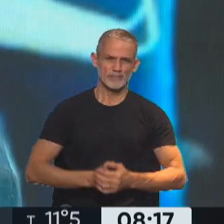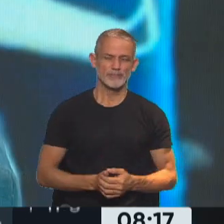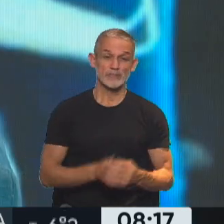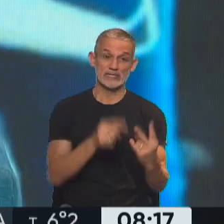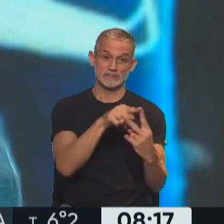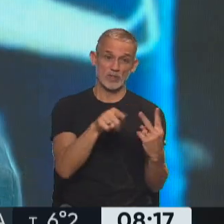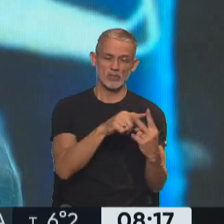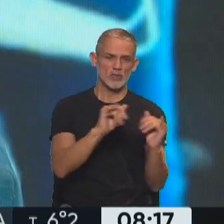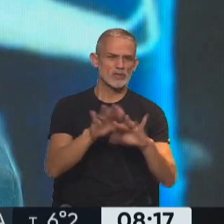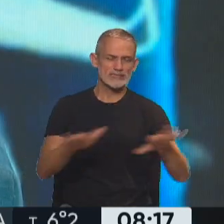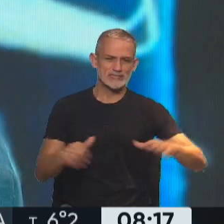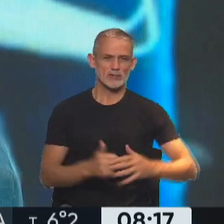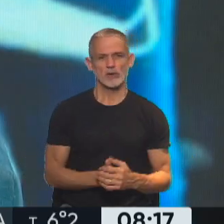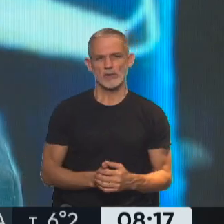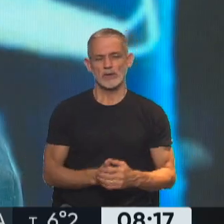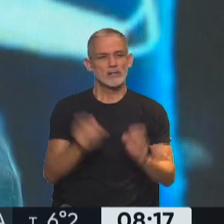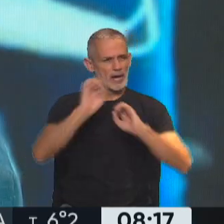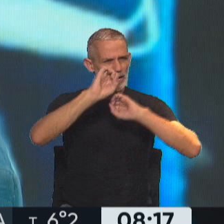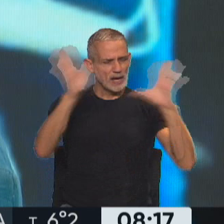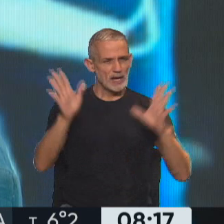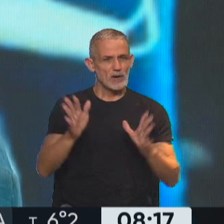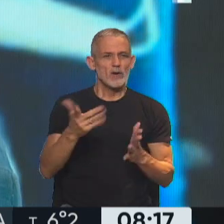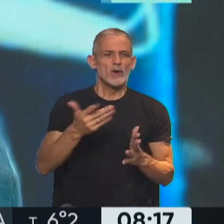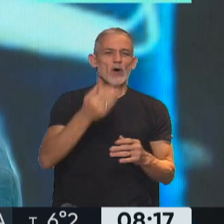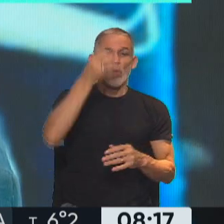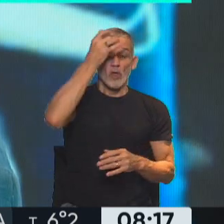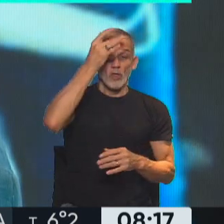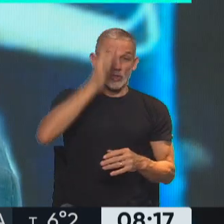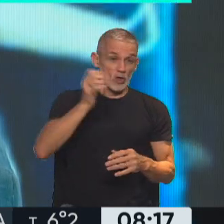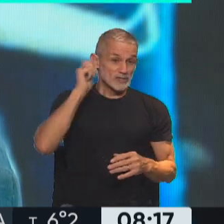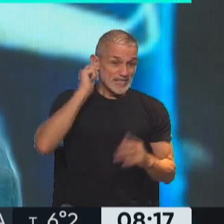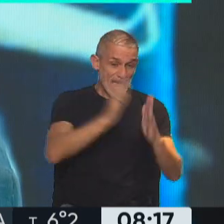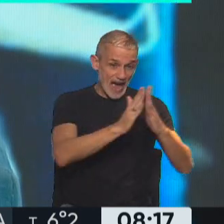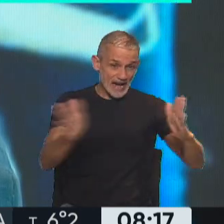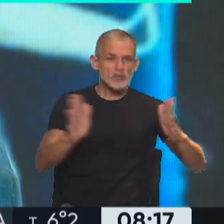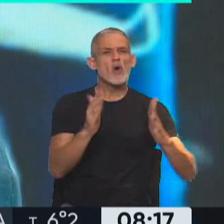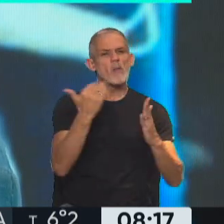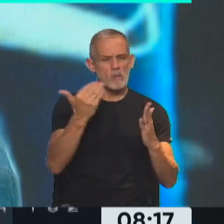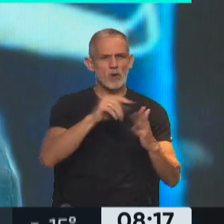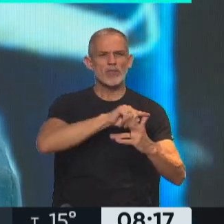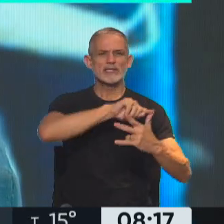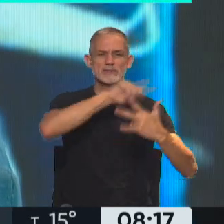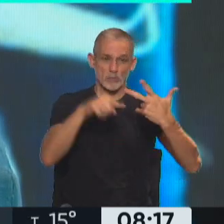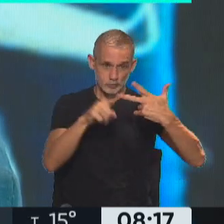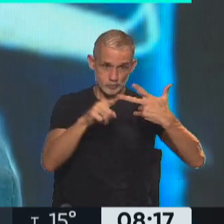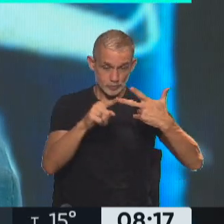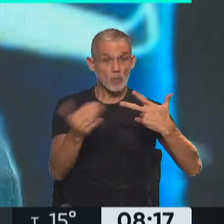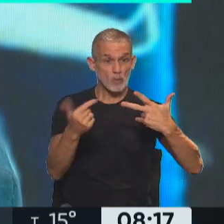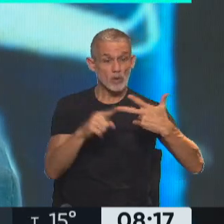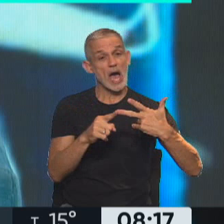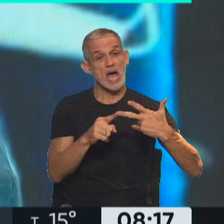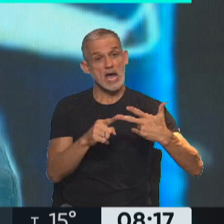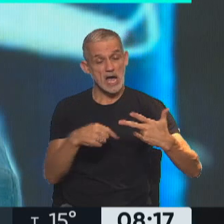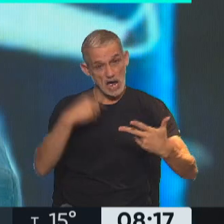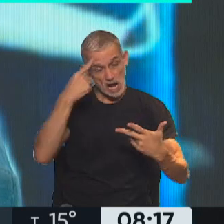este sentido, aclaro esto. A partir de los 12 años ya te podés dar el primer refuerzo. ¿Sí? Ahí